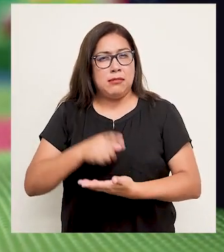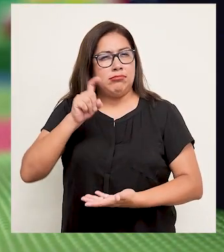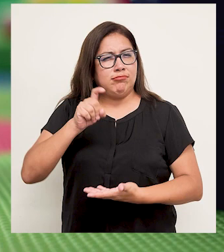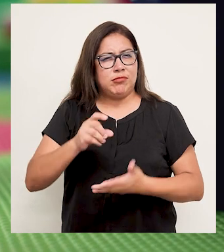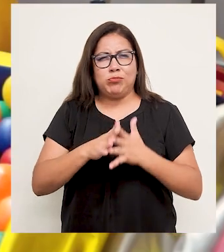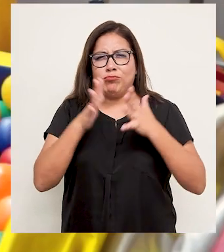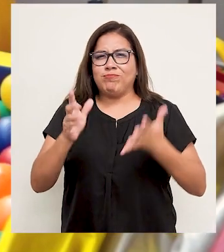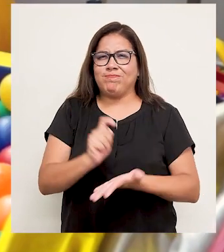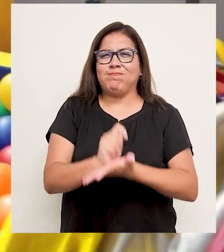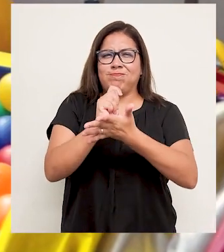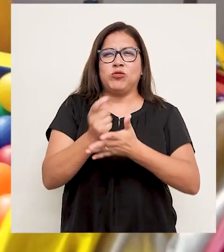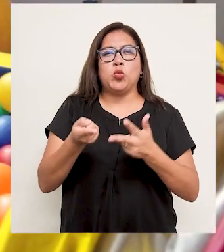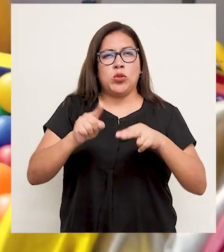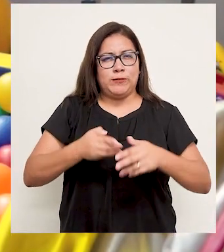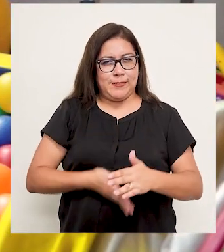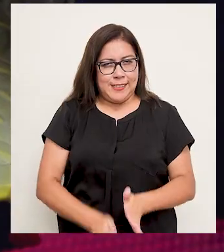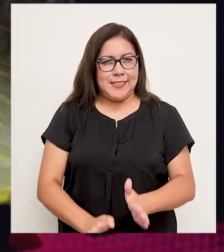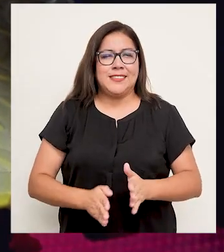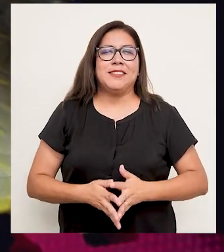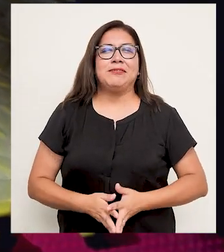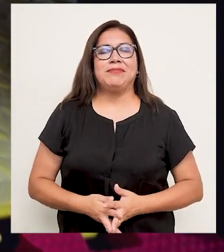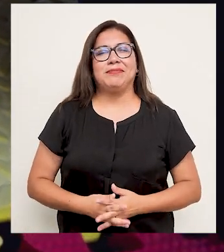Los bebés necesitan bastante terapia desde que nacen.